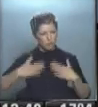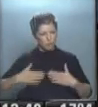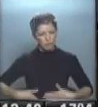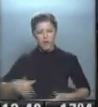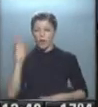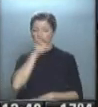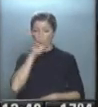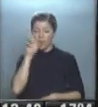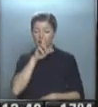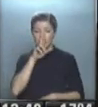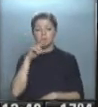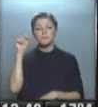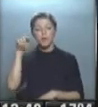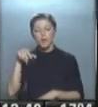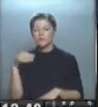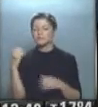hace de esta situación